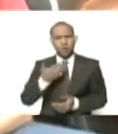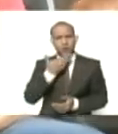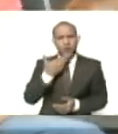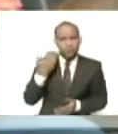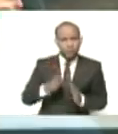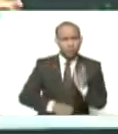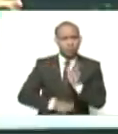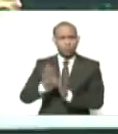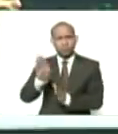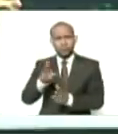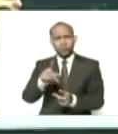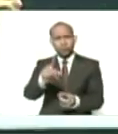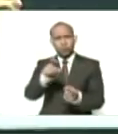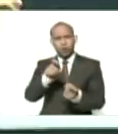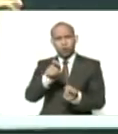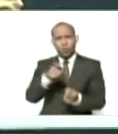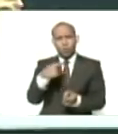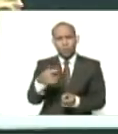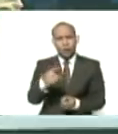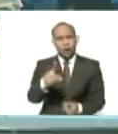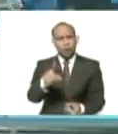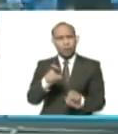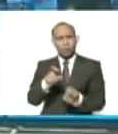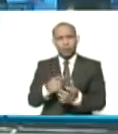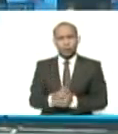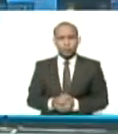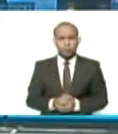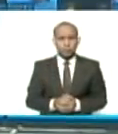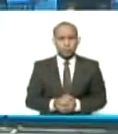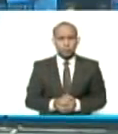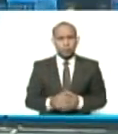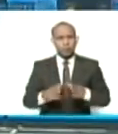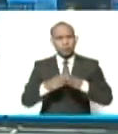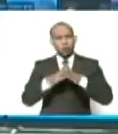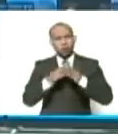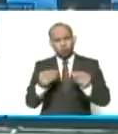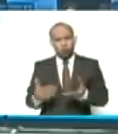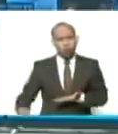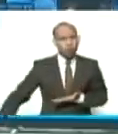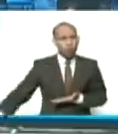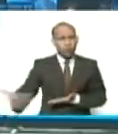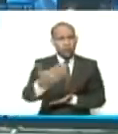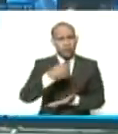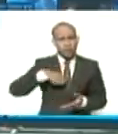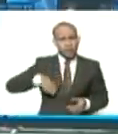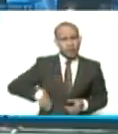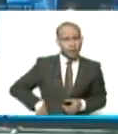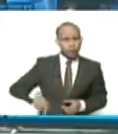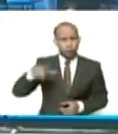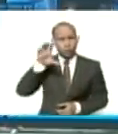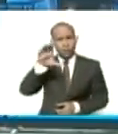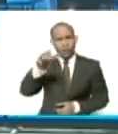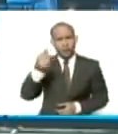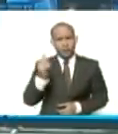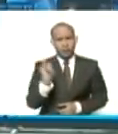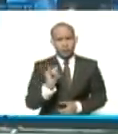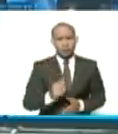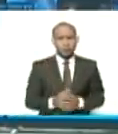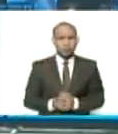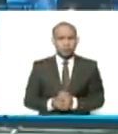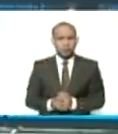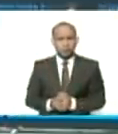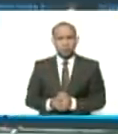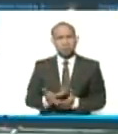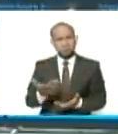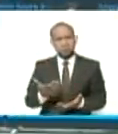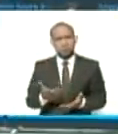del cobro de los impuestos y de todos los ingresos que el país obtiene, para